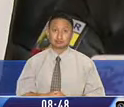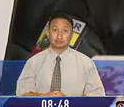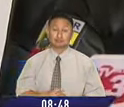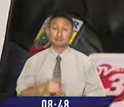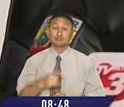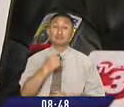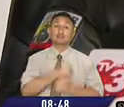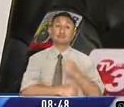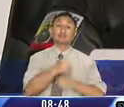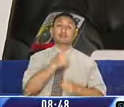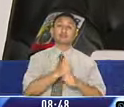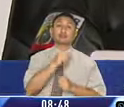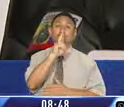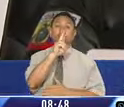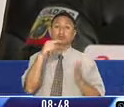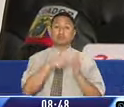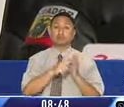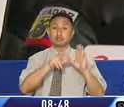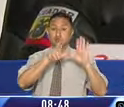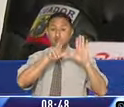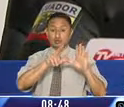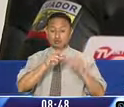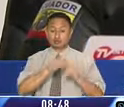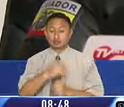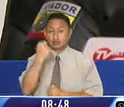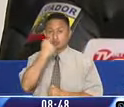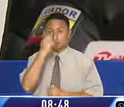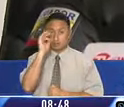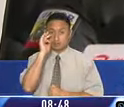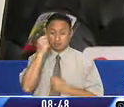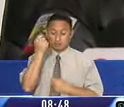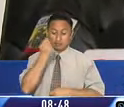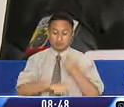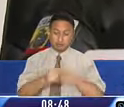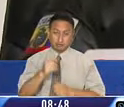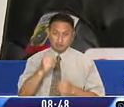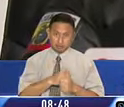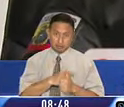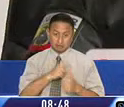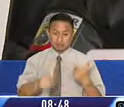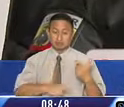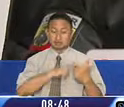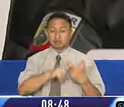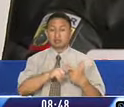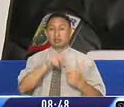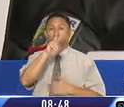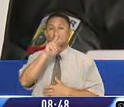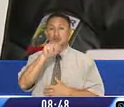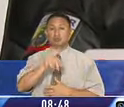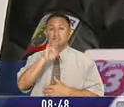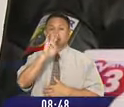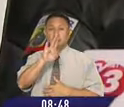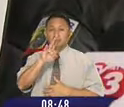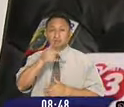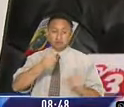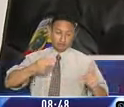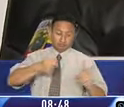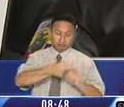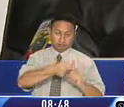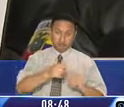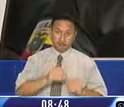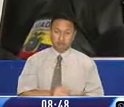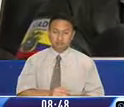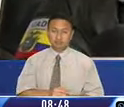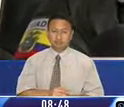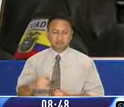2008 tráfico de sustancias sujetas a fiscalización y en el 2007 por asesinato. La motivación